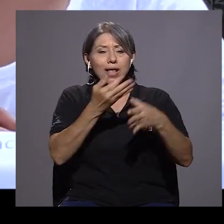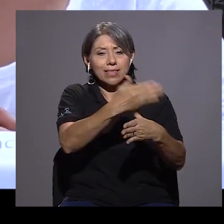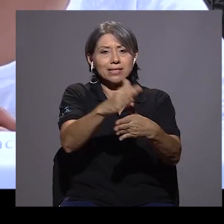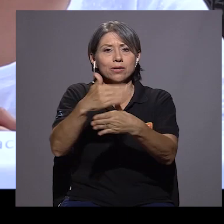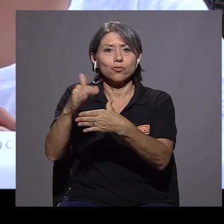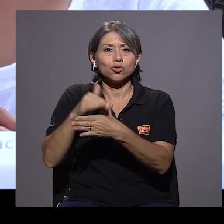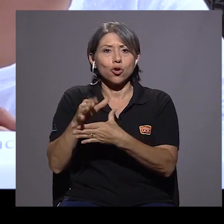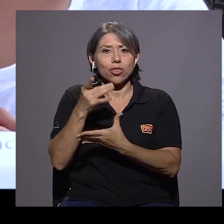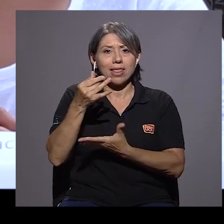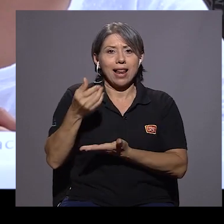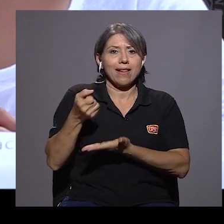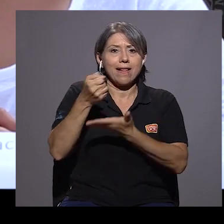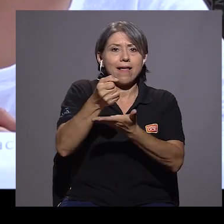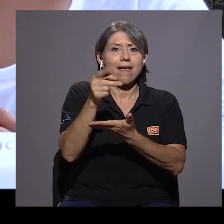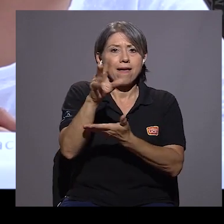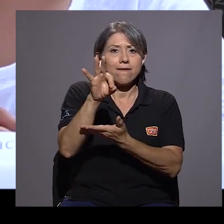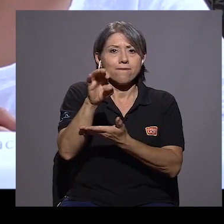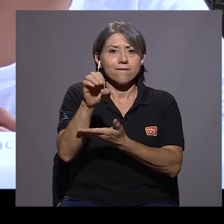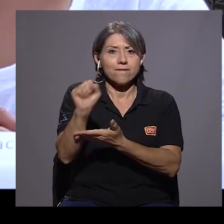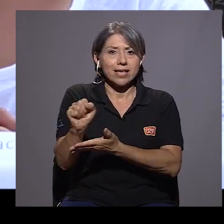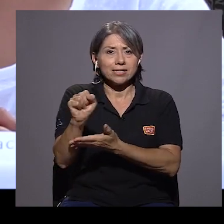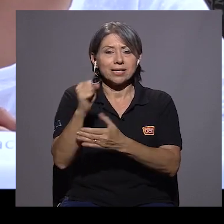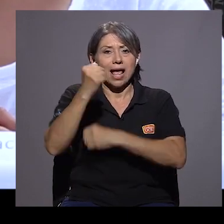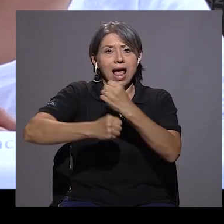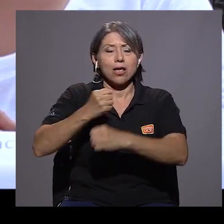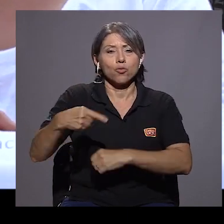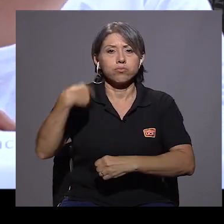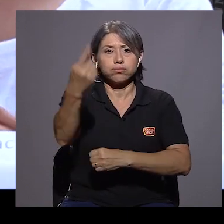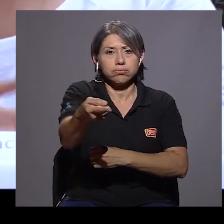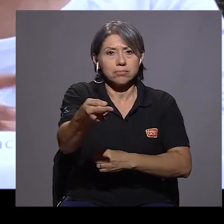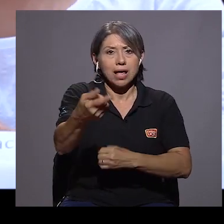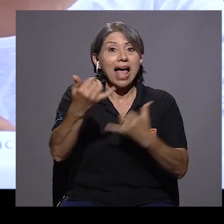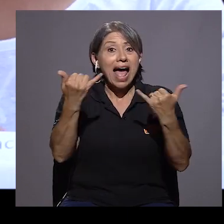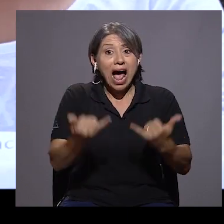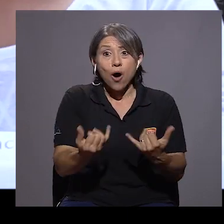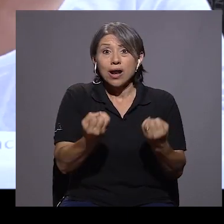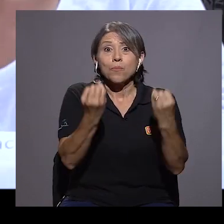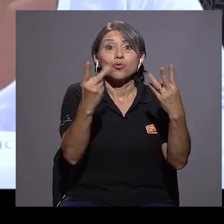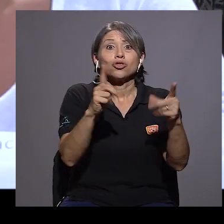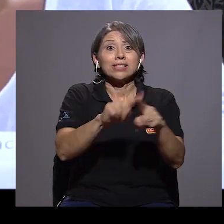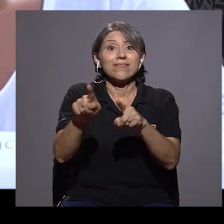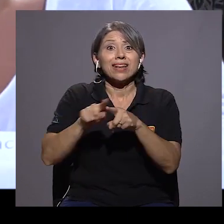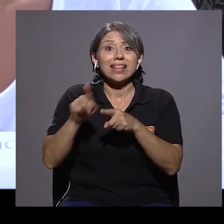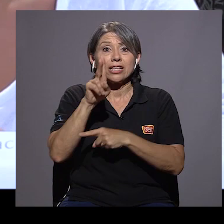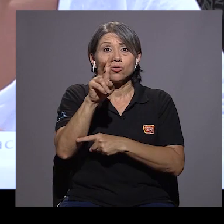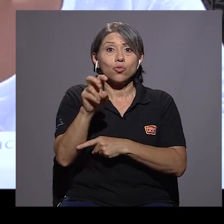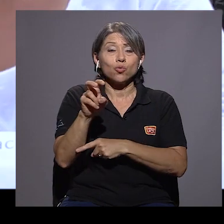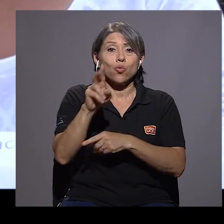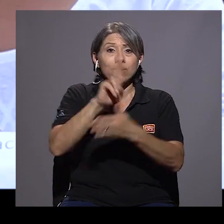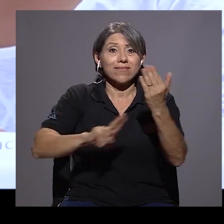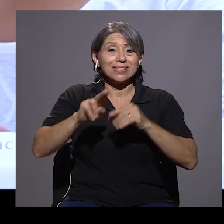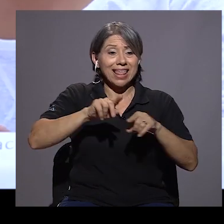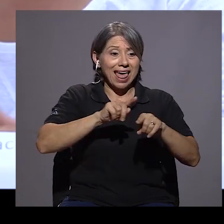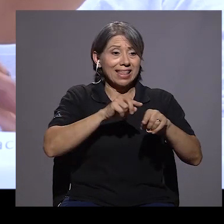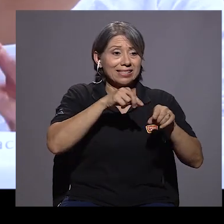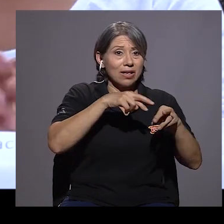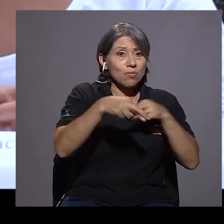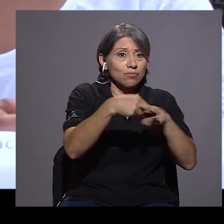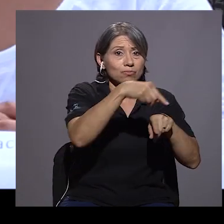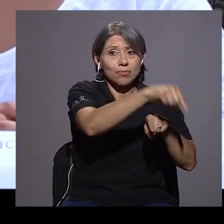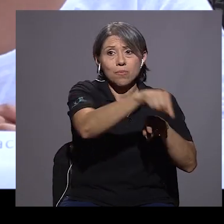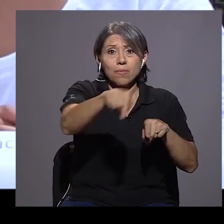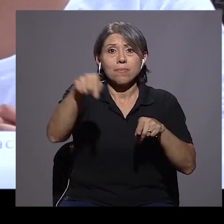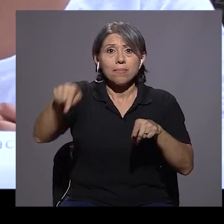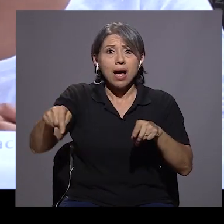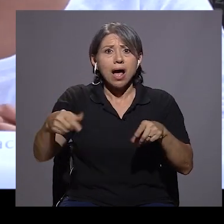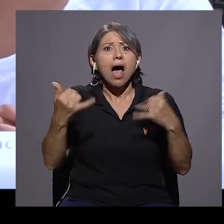y la injusta distribución del FES para el 2020. Se ha efectuado un profundo desfinanciamiento de las sedes que viven cierres de carreras. Ya